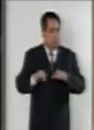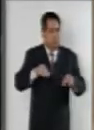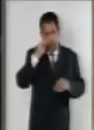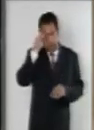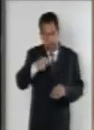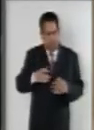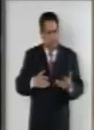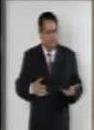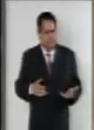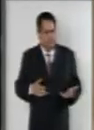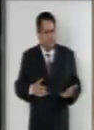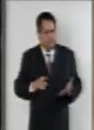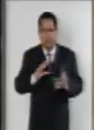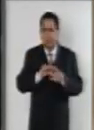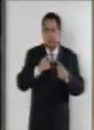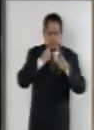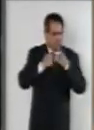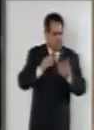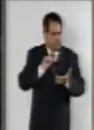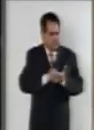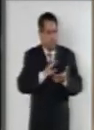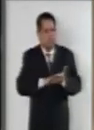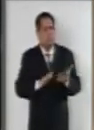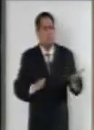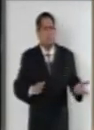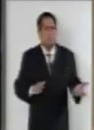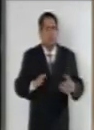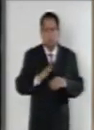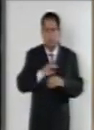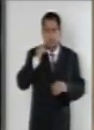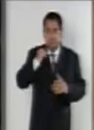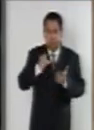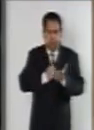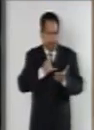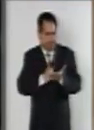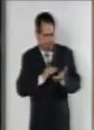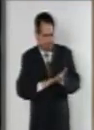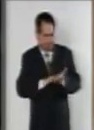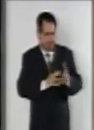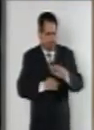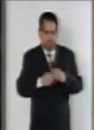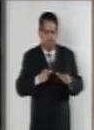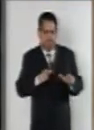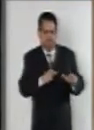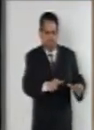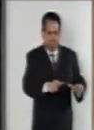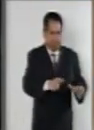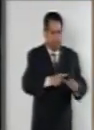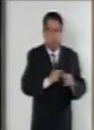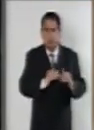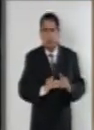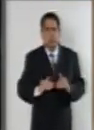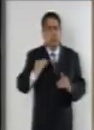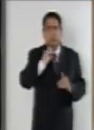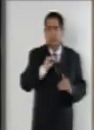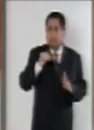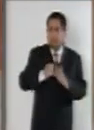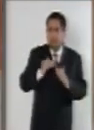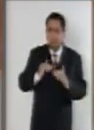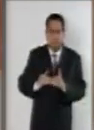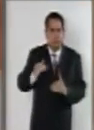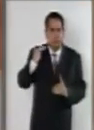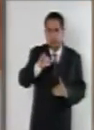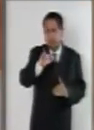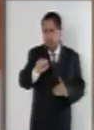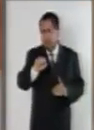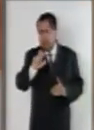México, se les aplicó una reforma hacendaria restrictiva que le subió los impuestos, el